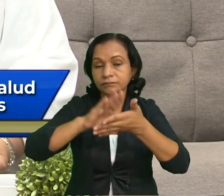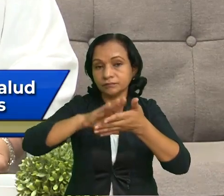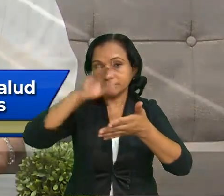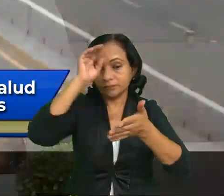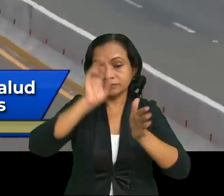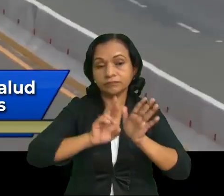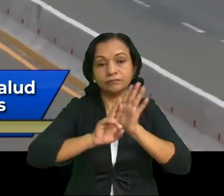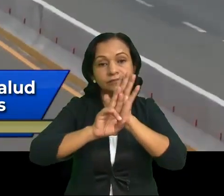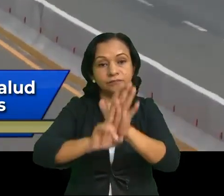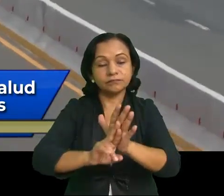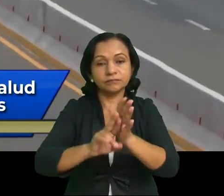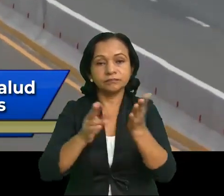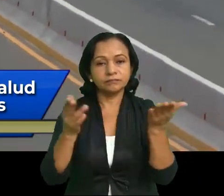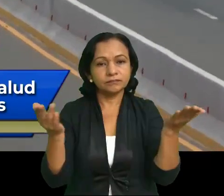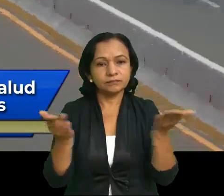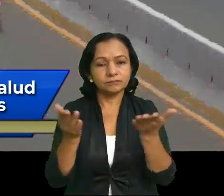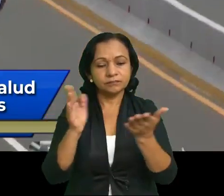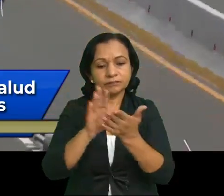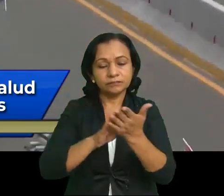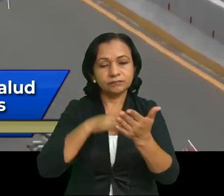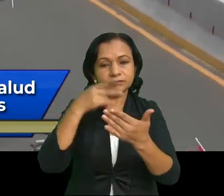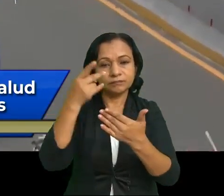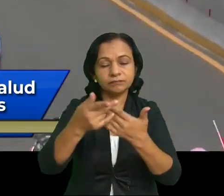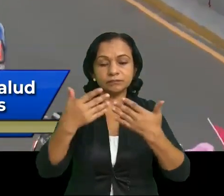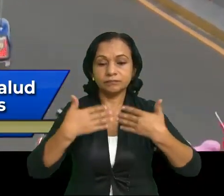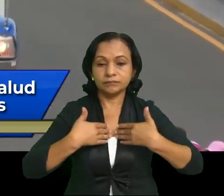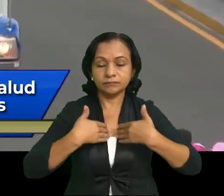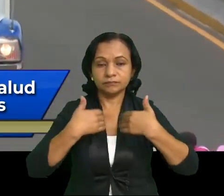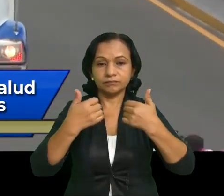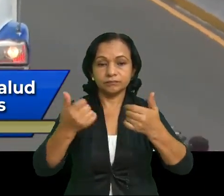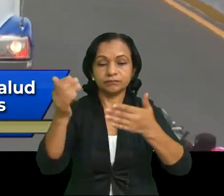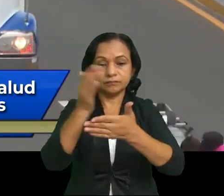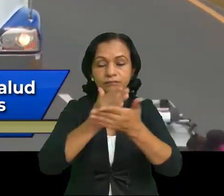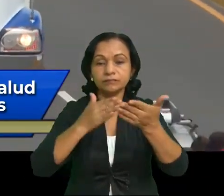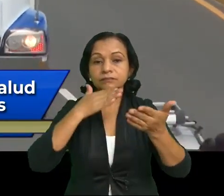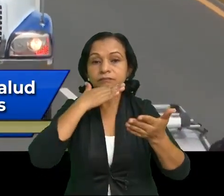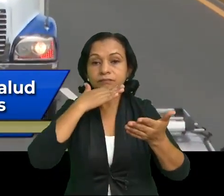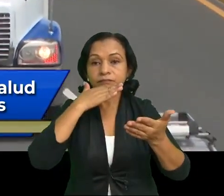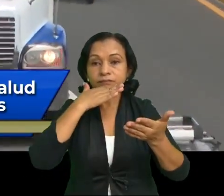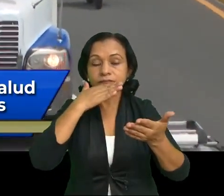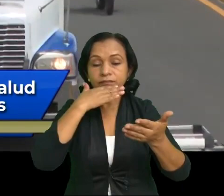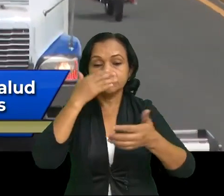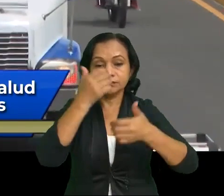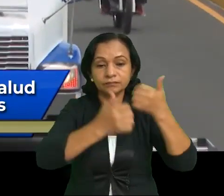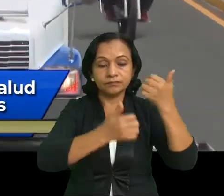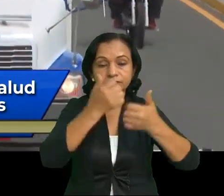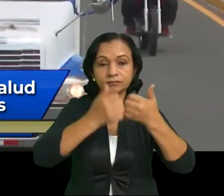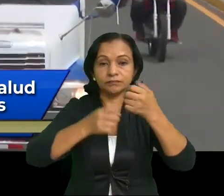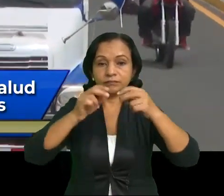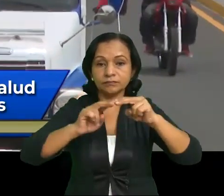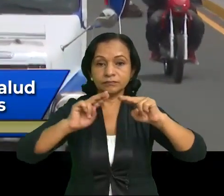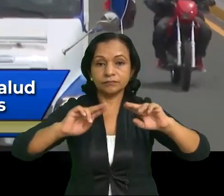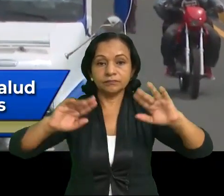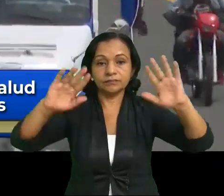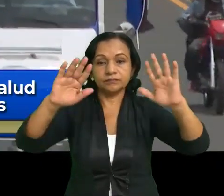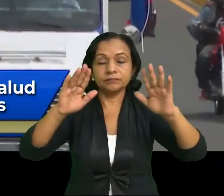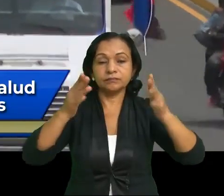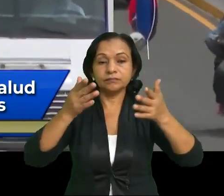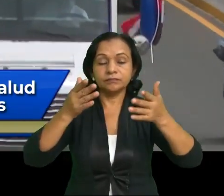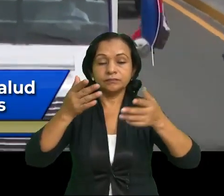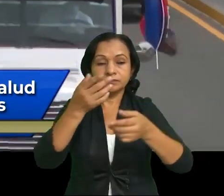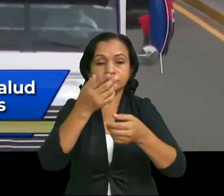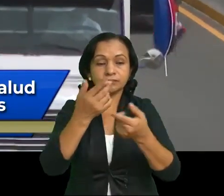respuesta no solamente los programas y componentes de salud sino en situaciones de emergencia y de desastres porque los hemos capacitados en primeros auxilios